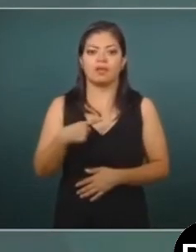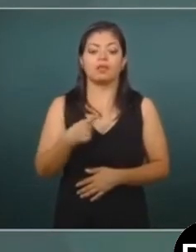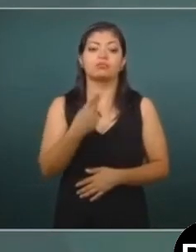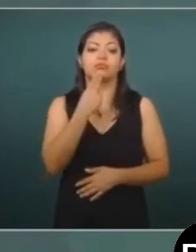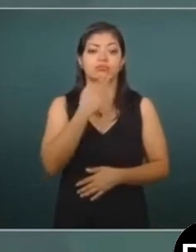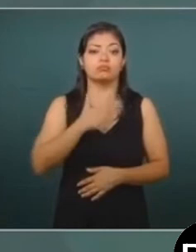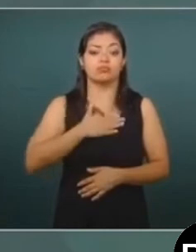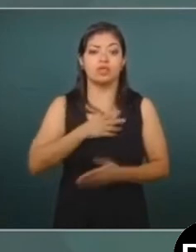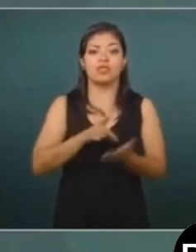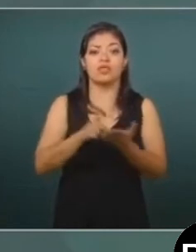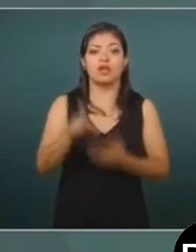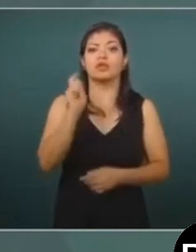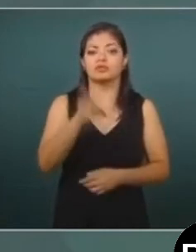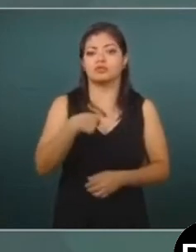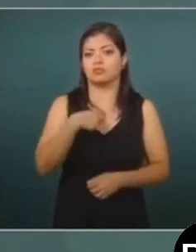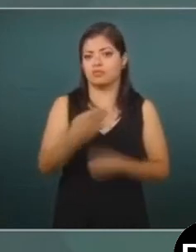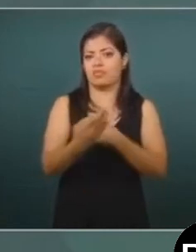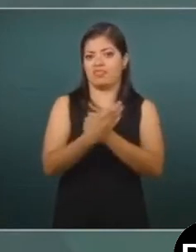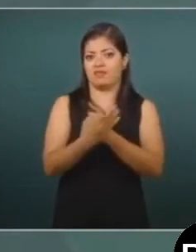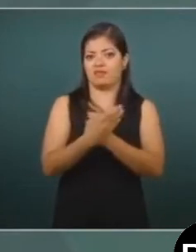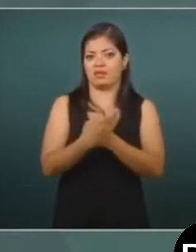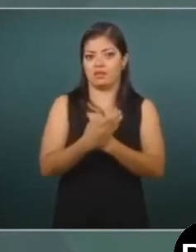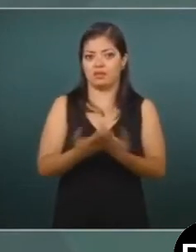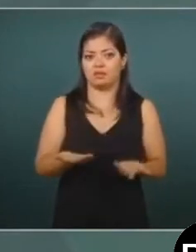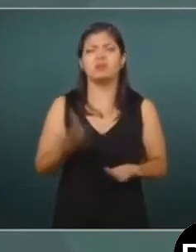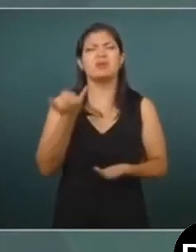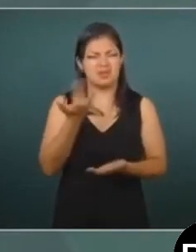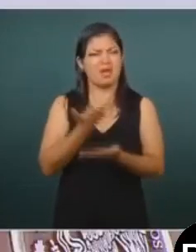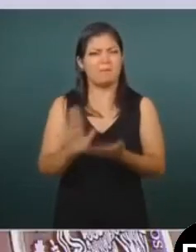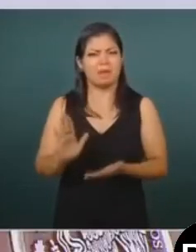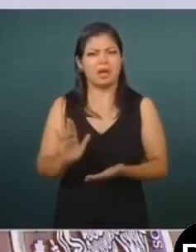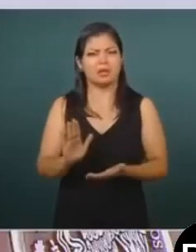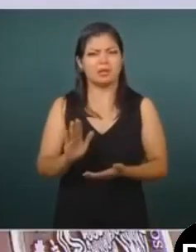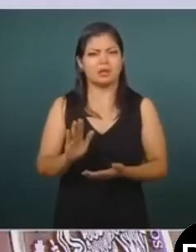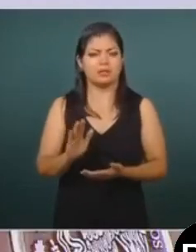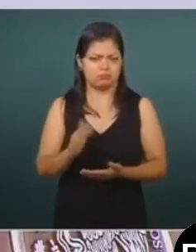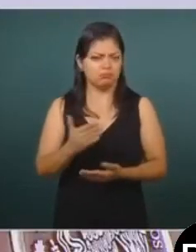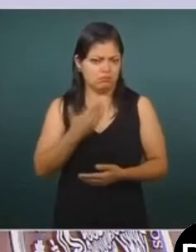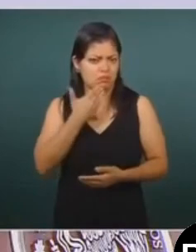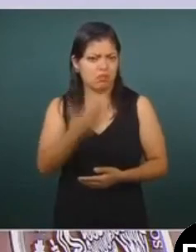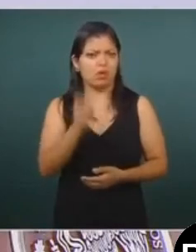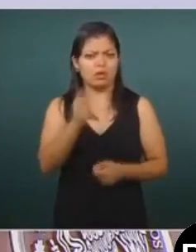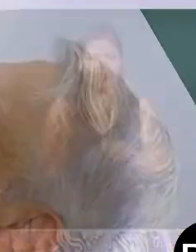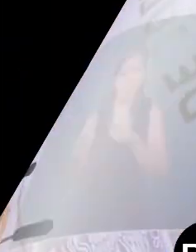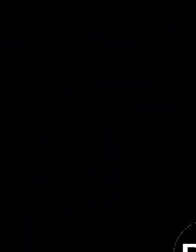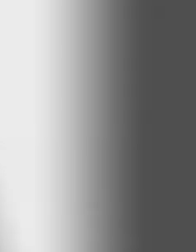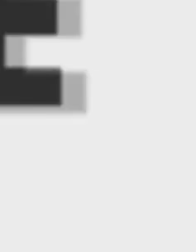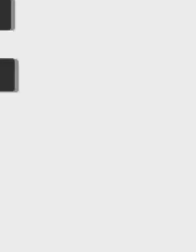utilizar mi derecho de réplica. Además, es bueno el debate democrático.